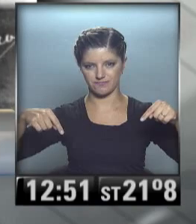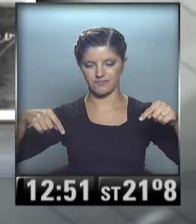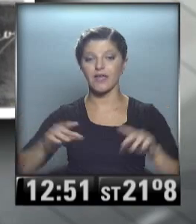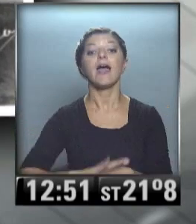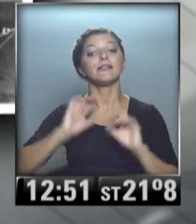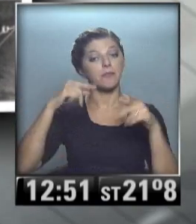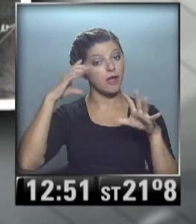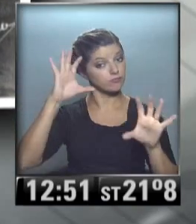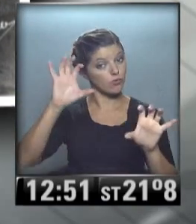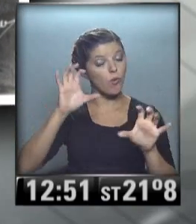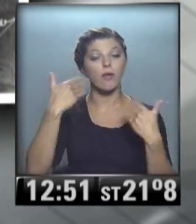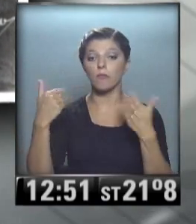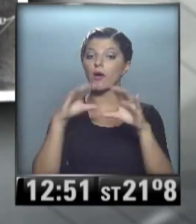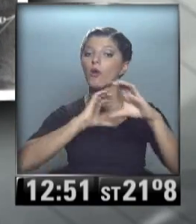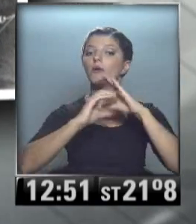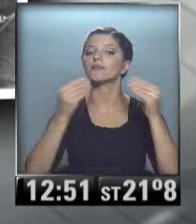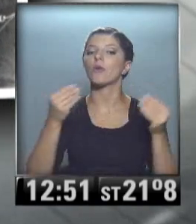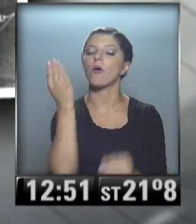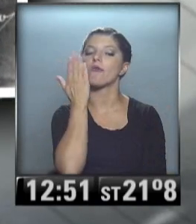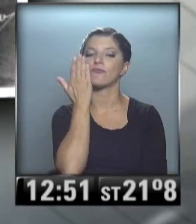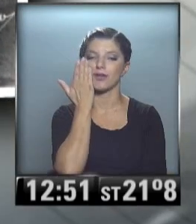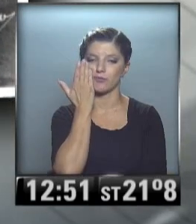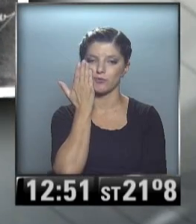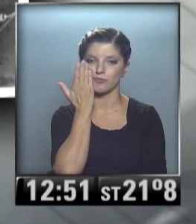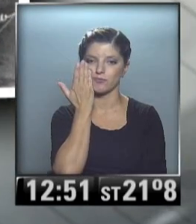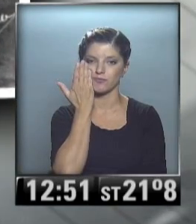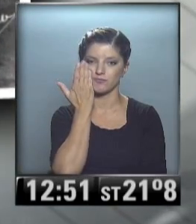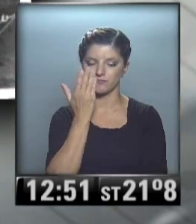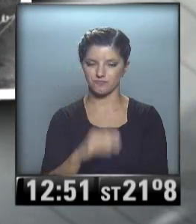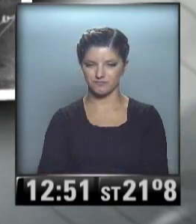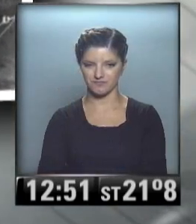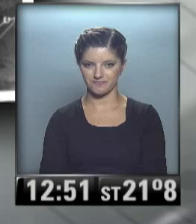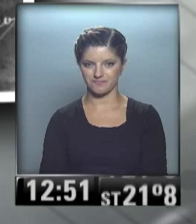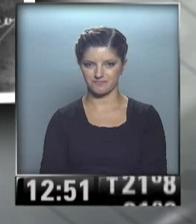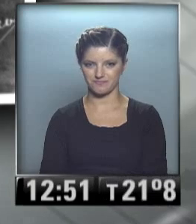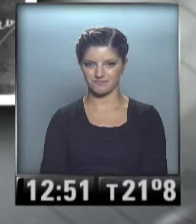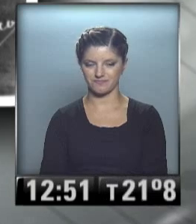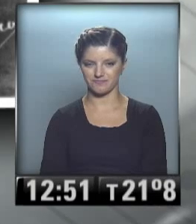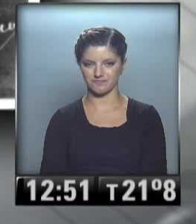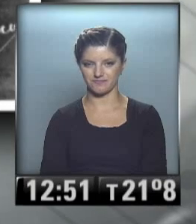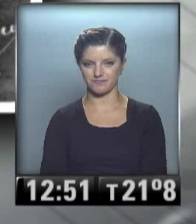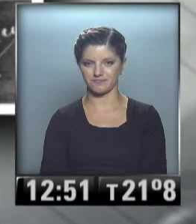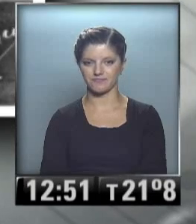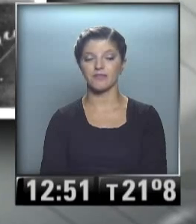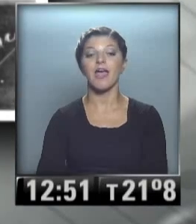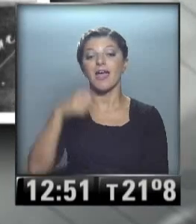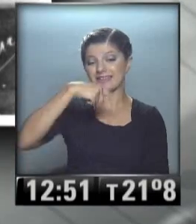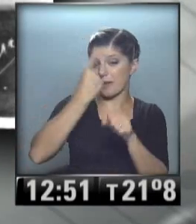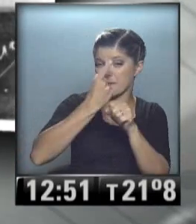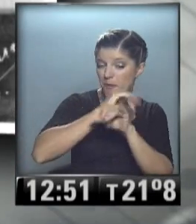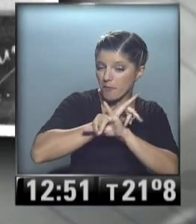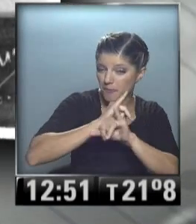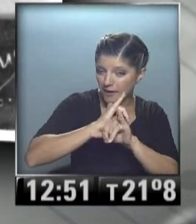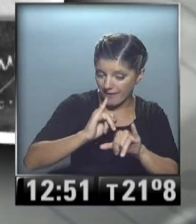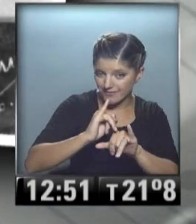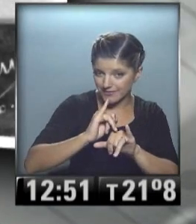4535-0709. Recuerden que también pueden comunicarse con nosotros a través de la red social Facebook Yo Veo Visión 7 Internacional. Primera pausa